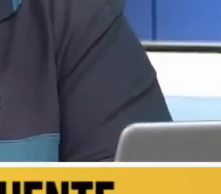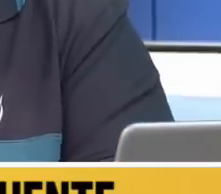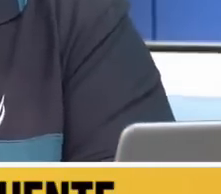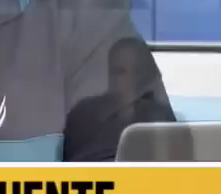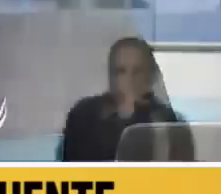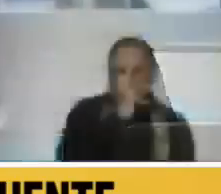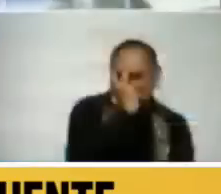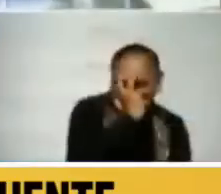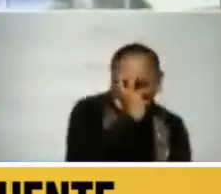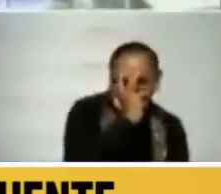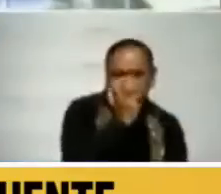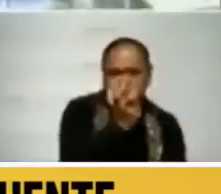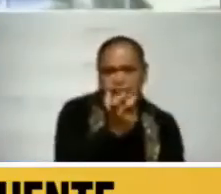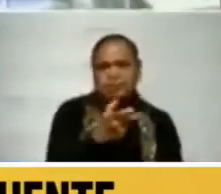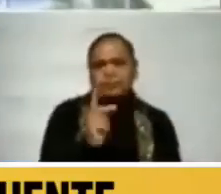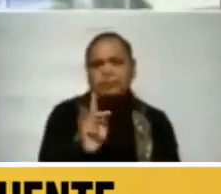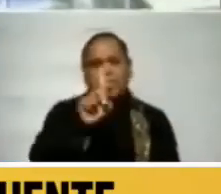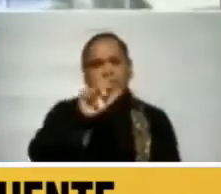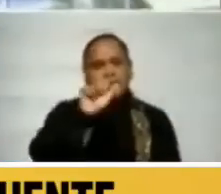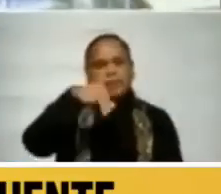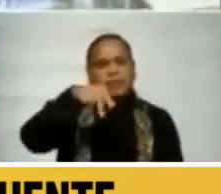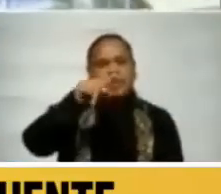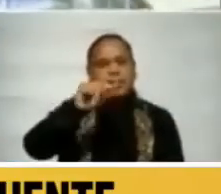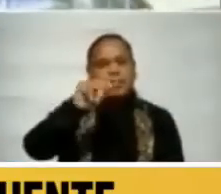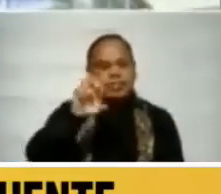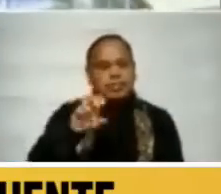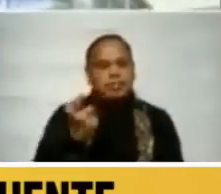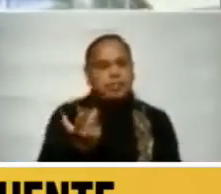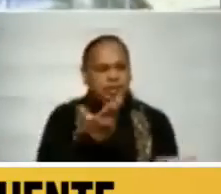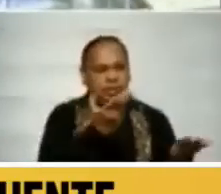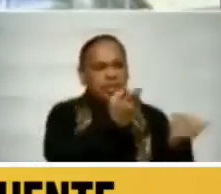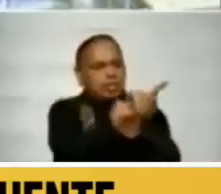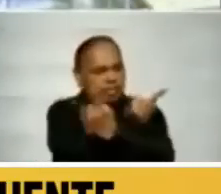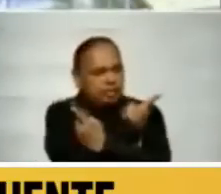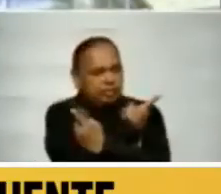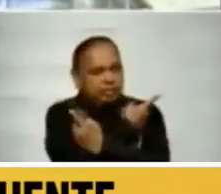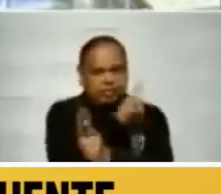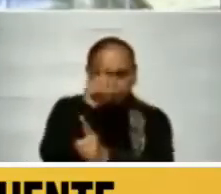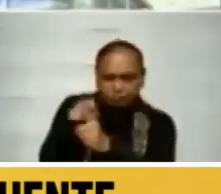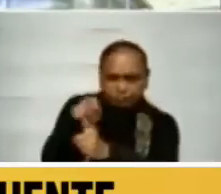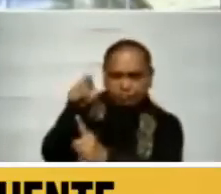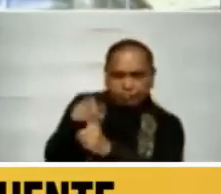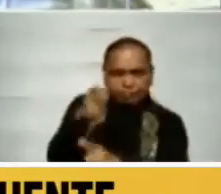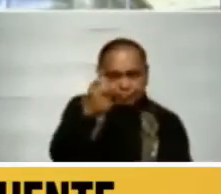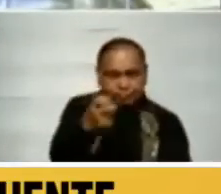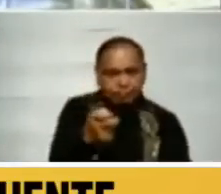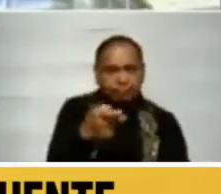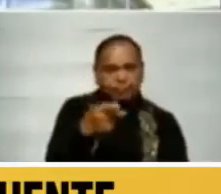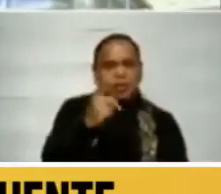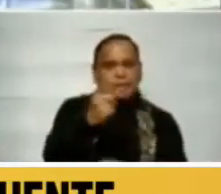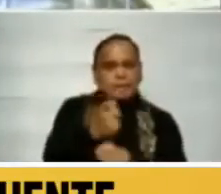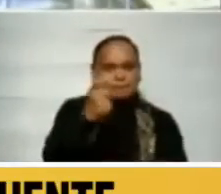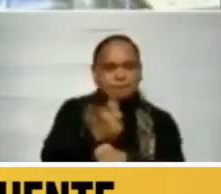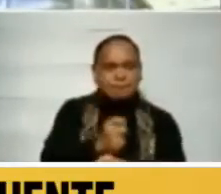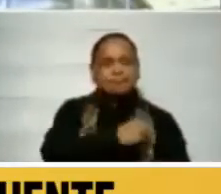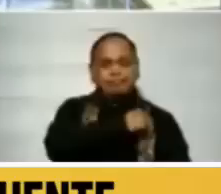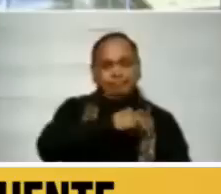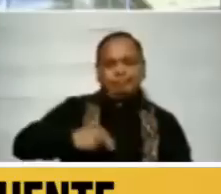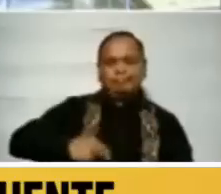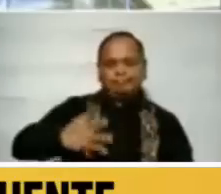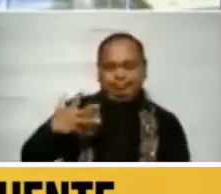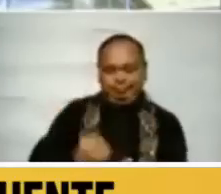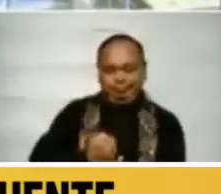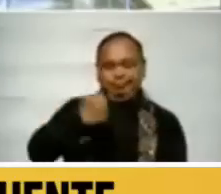ver. Dante no tiene autoridad moral para hacer ninguna crítica. Primero él sabe que nosotros ganamos la